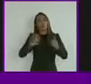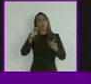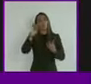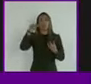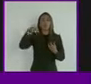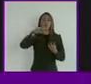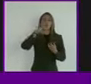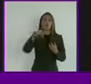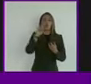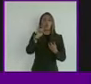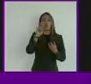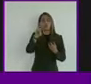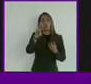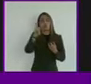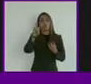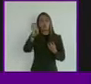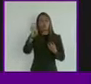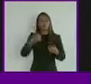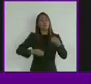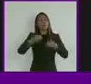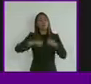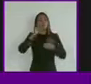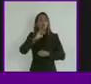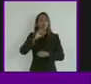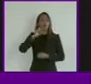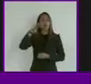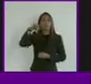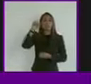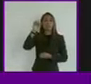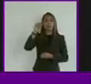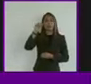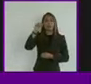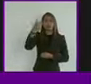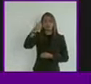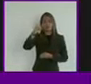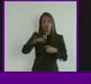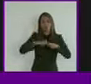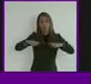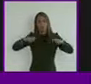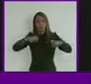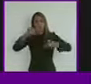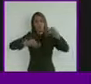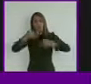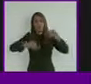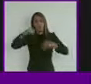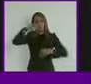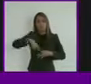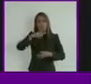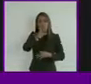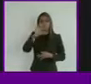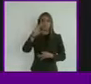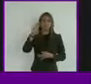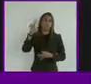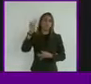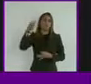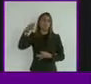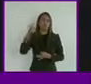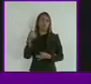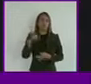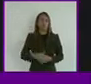Y, finalmente, la magistrada Marta Leticia Mercado Ramírez, integrante del Pleno del Tribunal Electoral de la Ciudad de México. Y